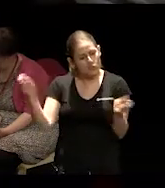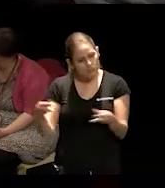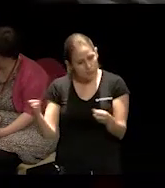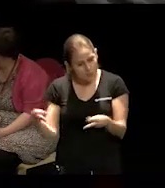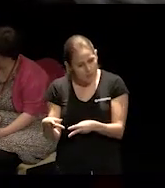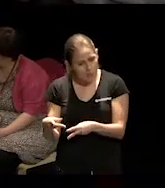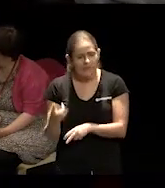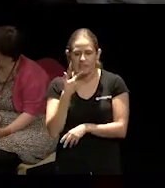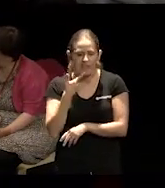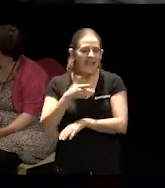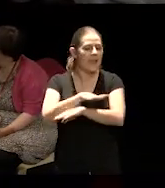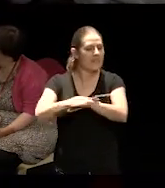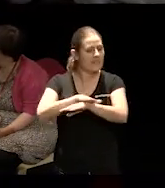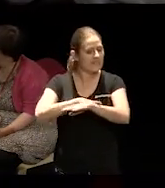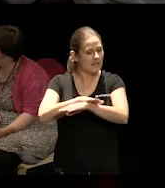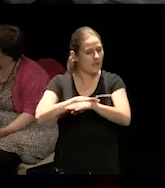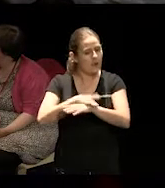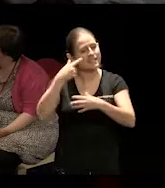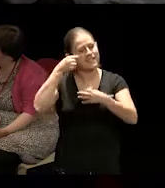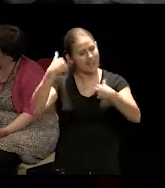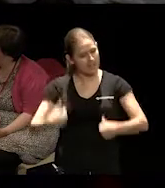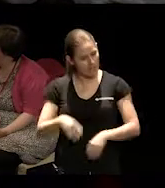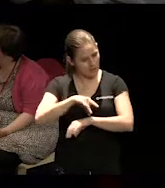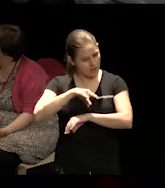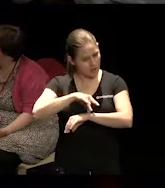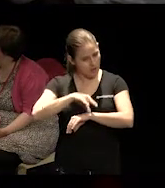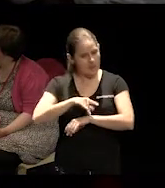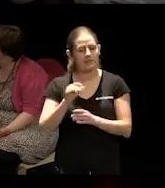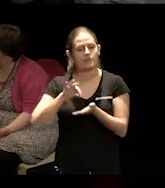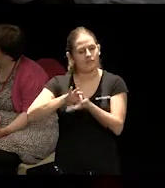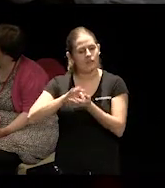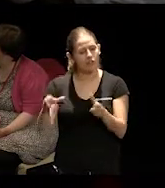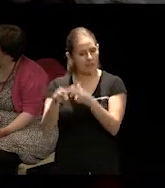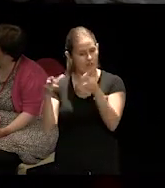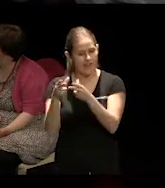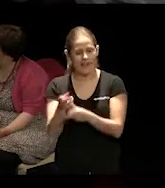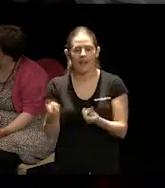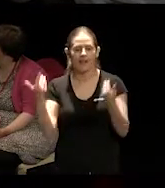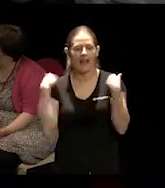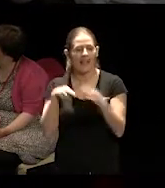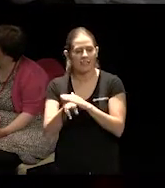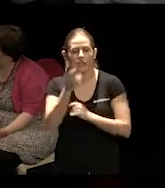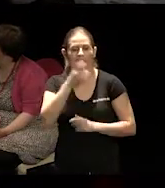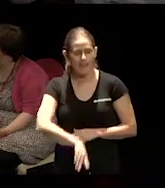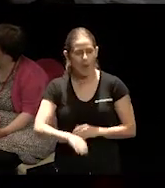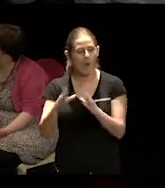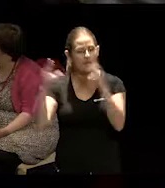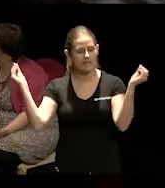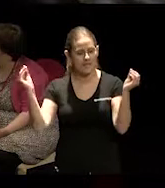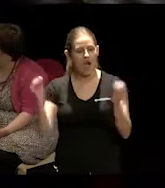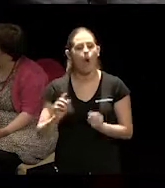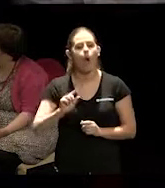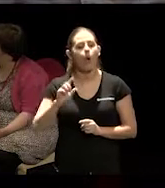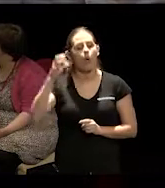Ministerio de Sanidad, Servicios Sociales e Igualdad, que gestiona la Universidad Carlos III de Madrid. Esas dos vertientes nos